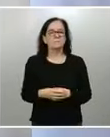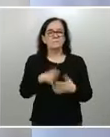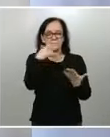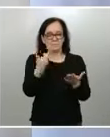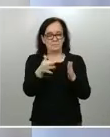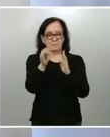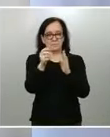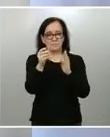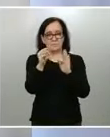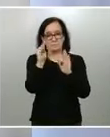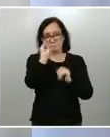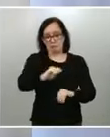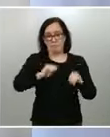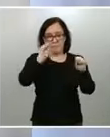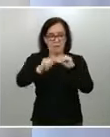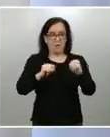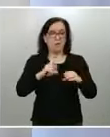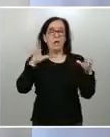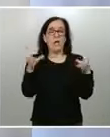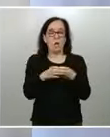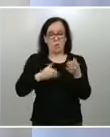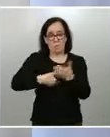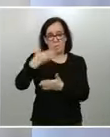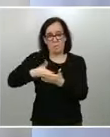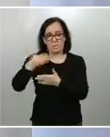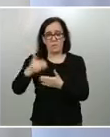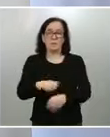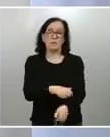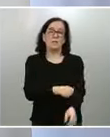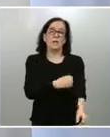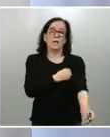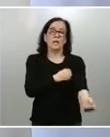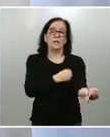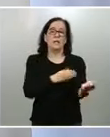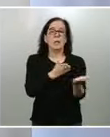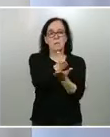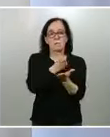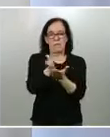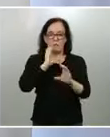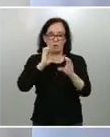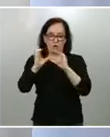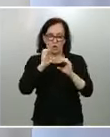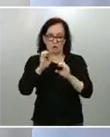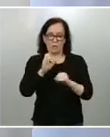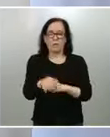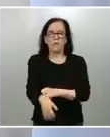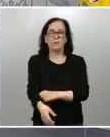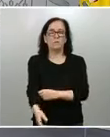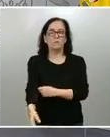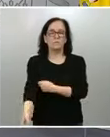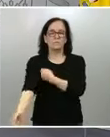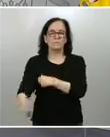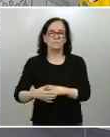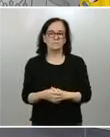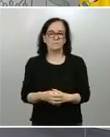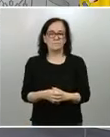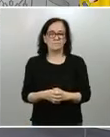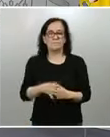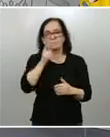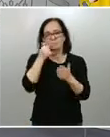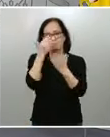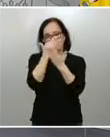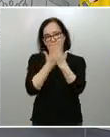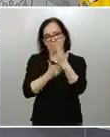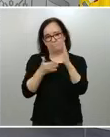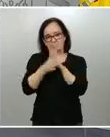el grupo de periodistas y medios que hoy se encargan de formular las preguntas son los siguientes expansión onda regional de murcia